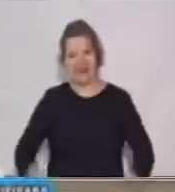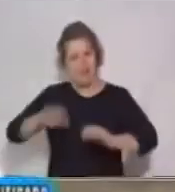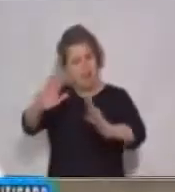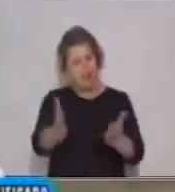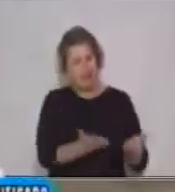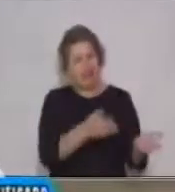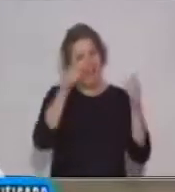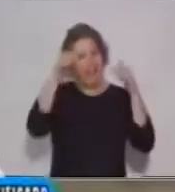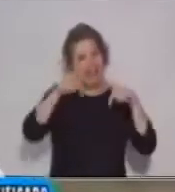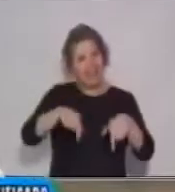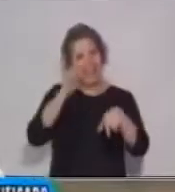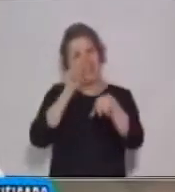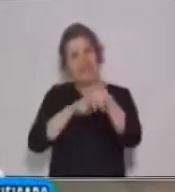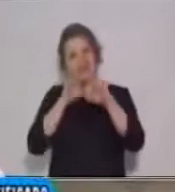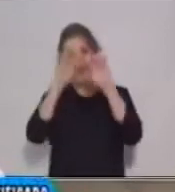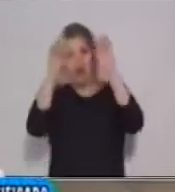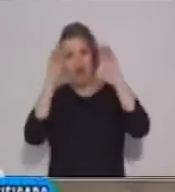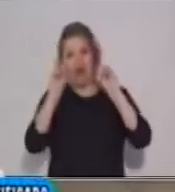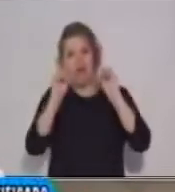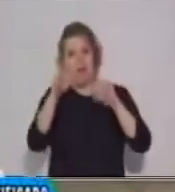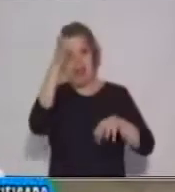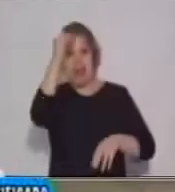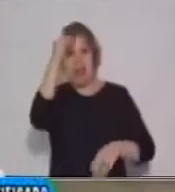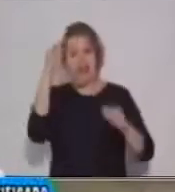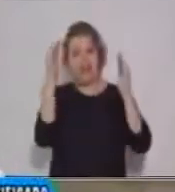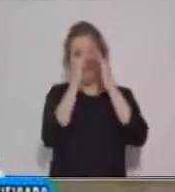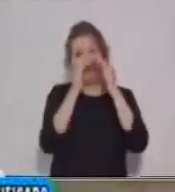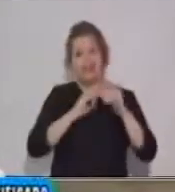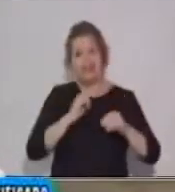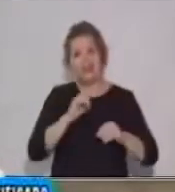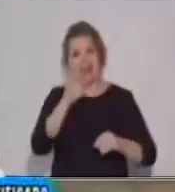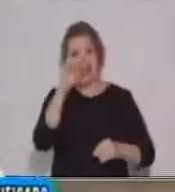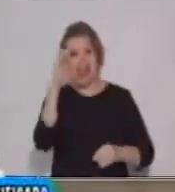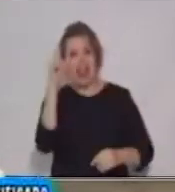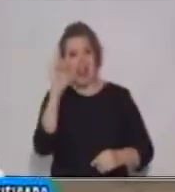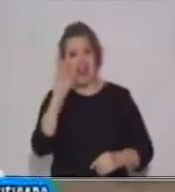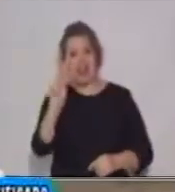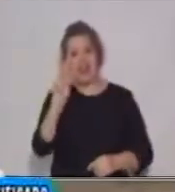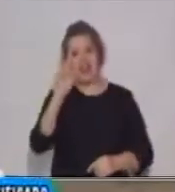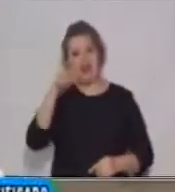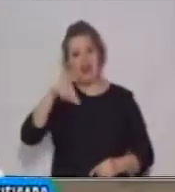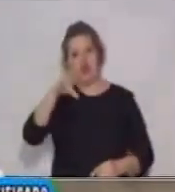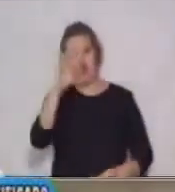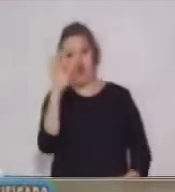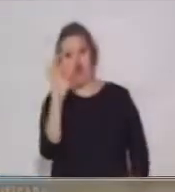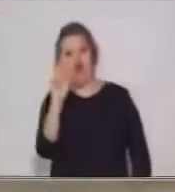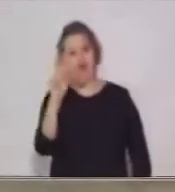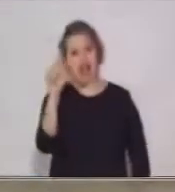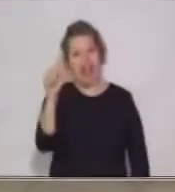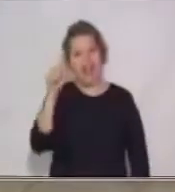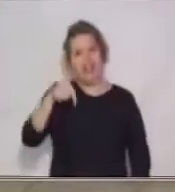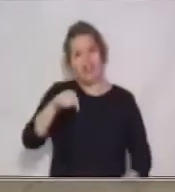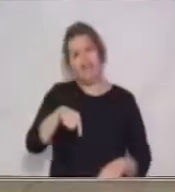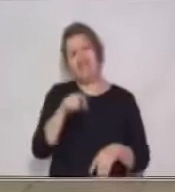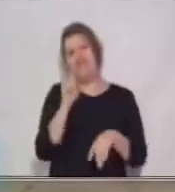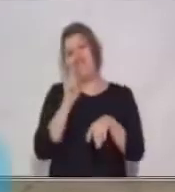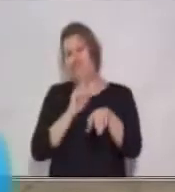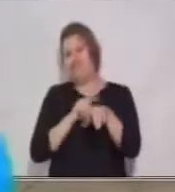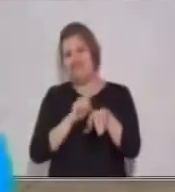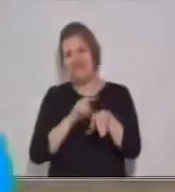Bienvenido a este espacio educativo Aprende en Casa. Soy Edinova. En este momento voy a desarrollar el